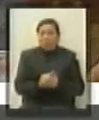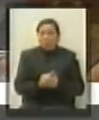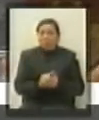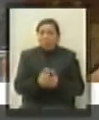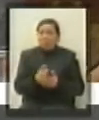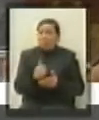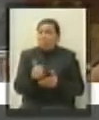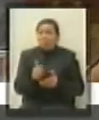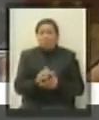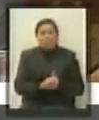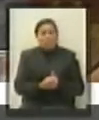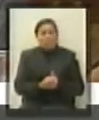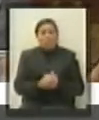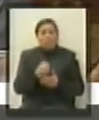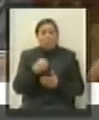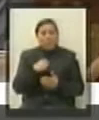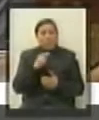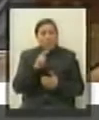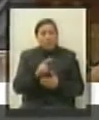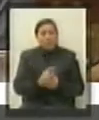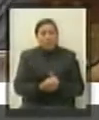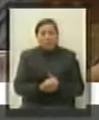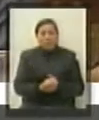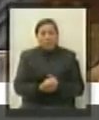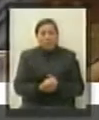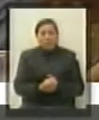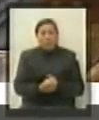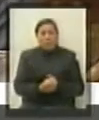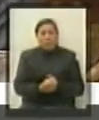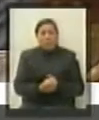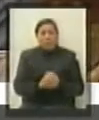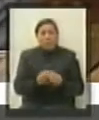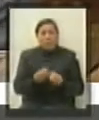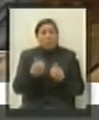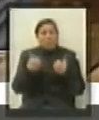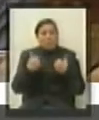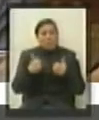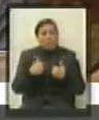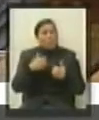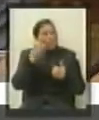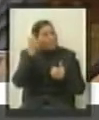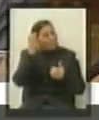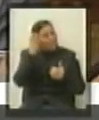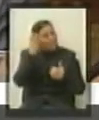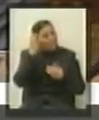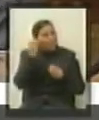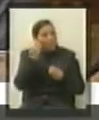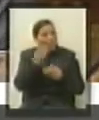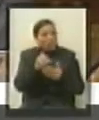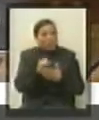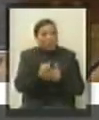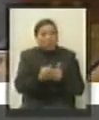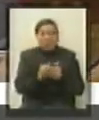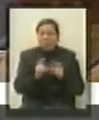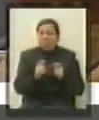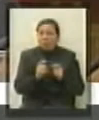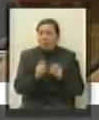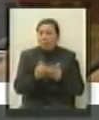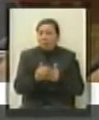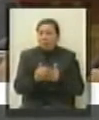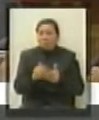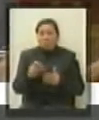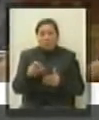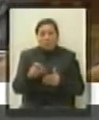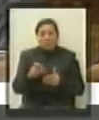allá él. Yo sí lo veo. Y por supuesto que, como soy abogada, sé perfectamente cómo se construye una teoría de caso